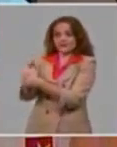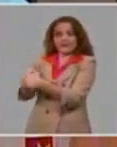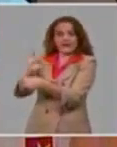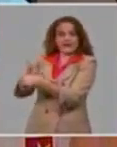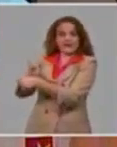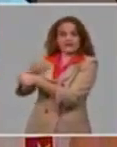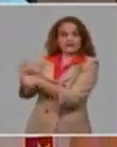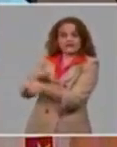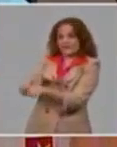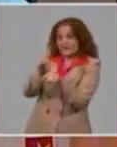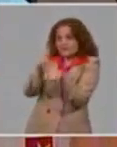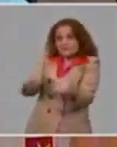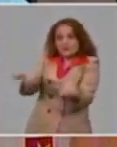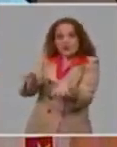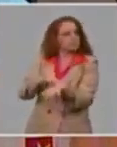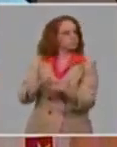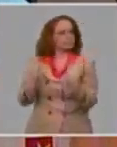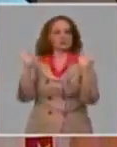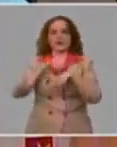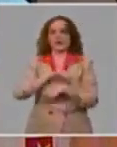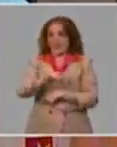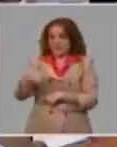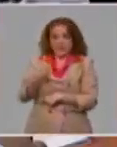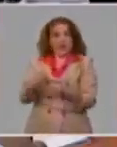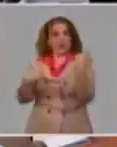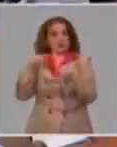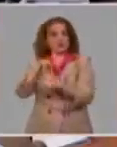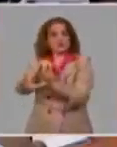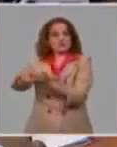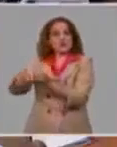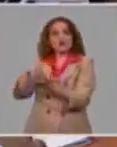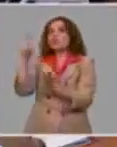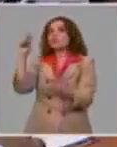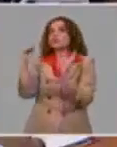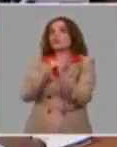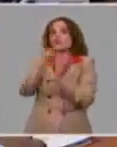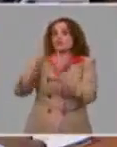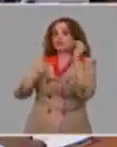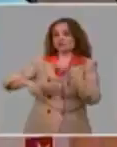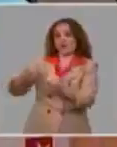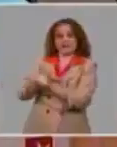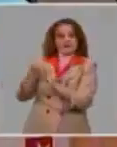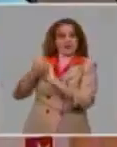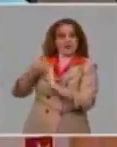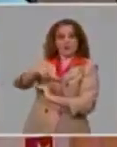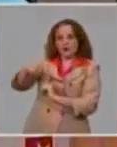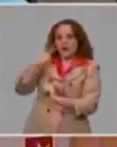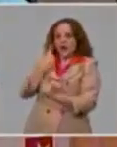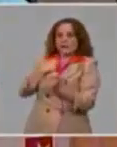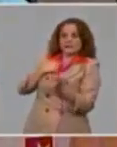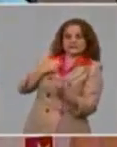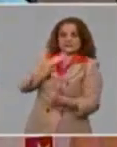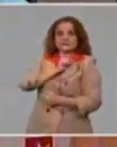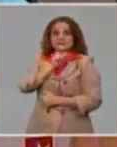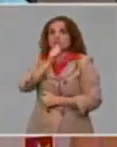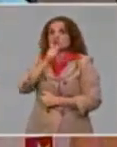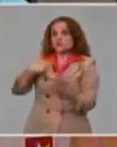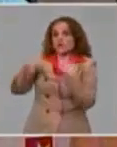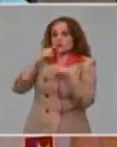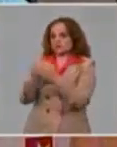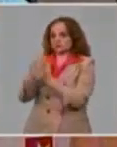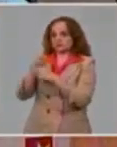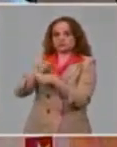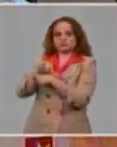evento, y en lugares donde tenemos más de 2.000 constructores. Eso es resultado de las medidas que se tomaron. Las medidas que se tomaron, y además se trabajó con disciplina en ese